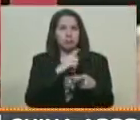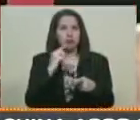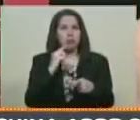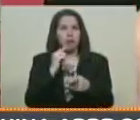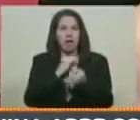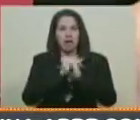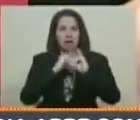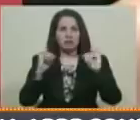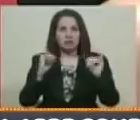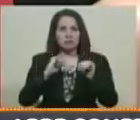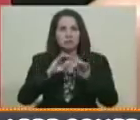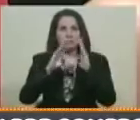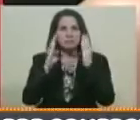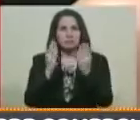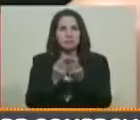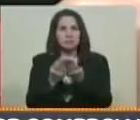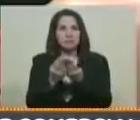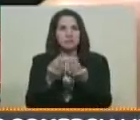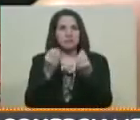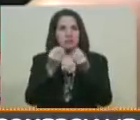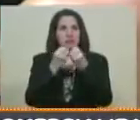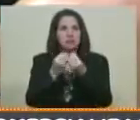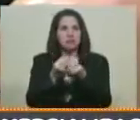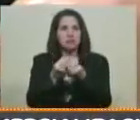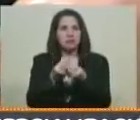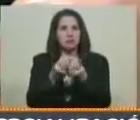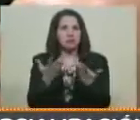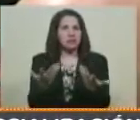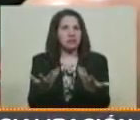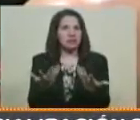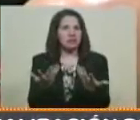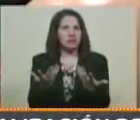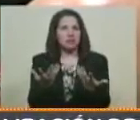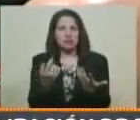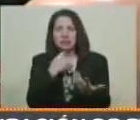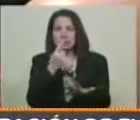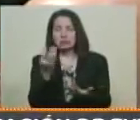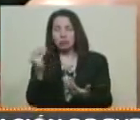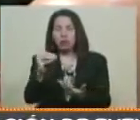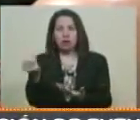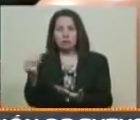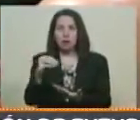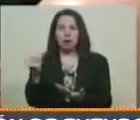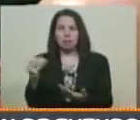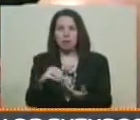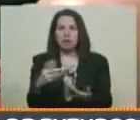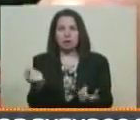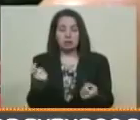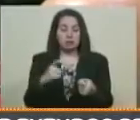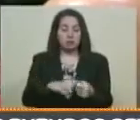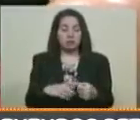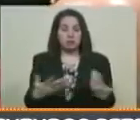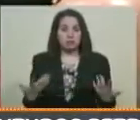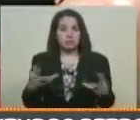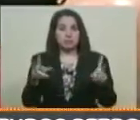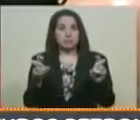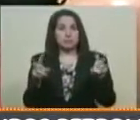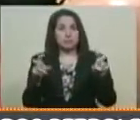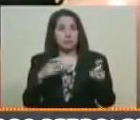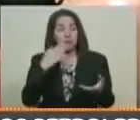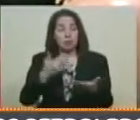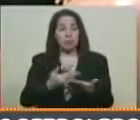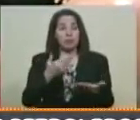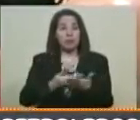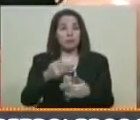disco tiene además la particularidad de que incluyen una nueva propuesta musical. En este